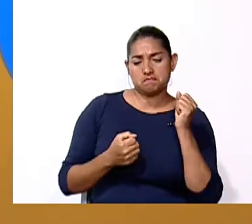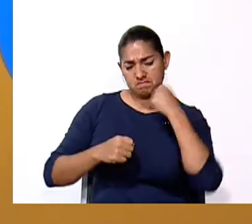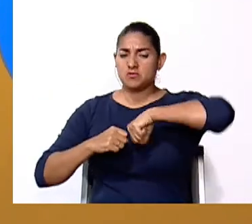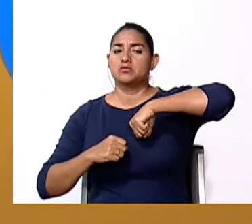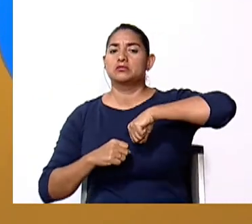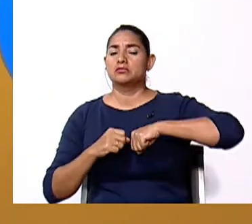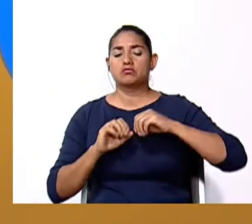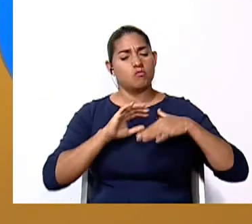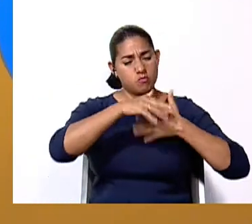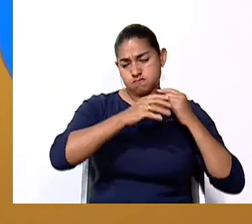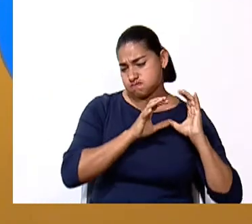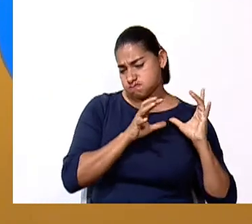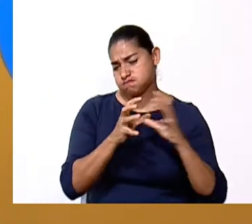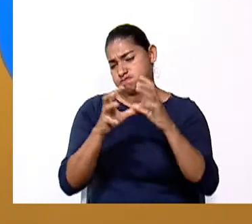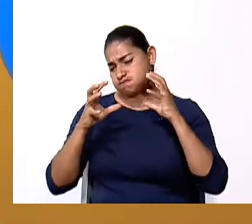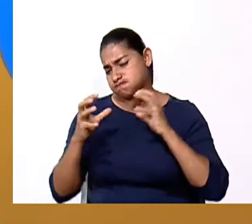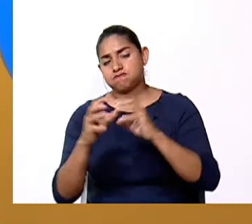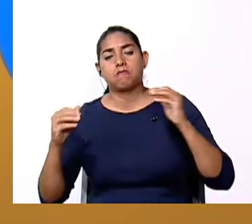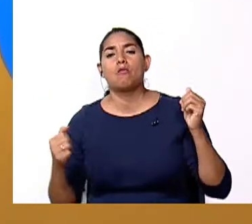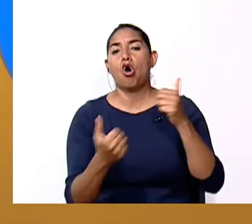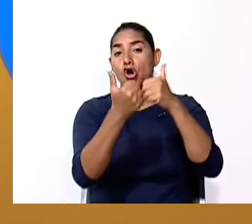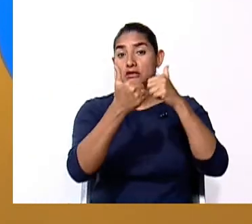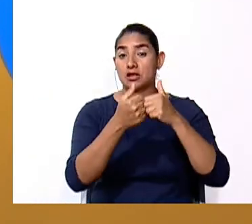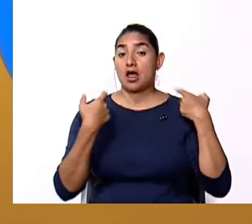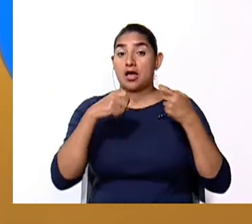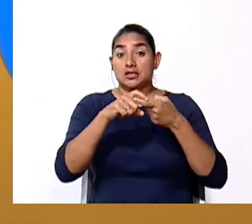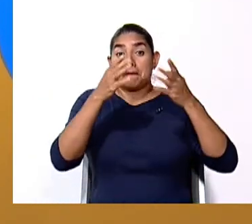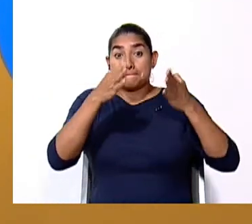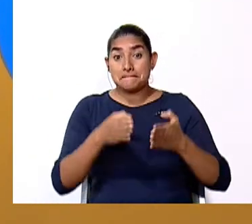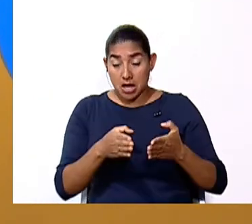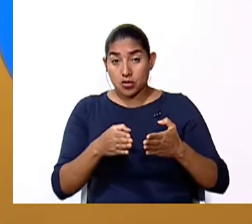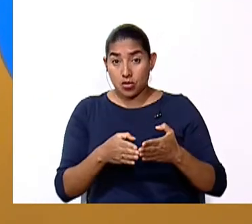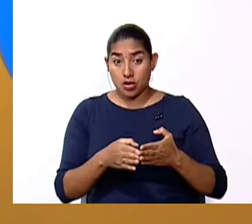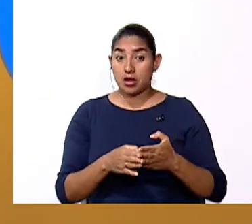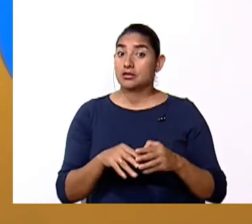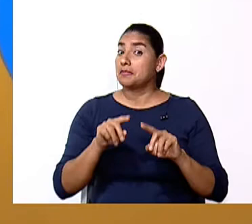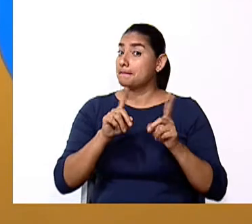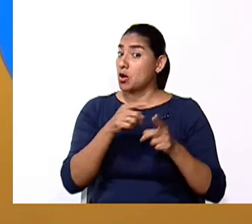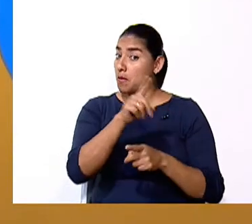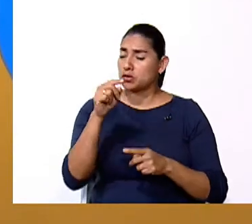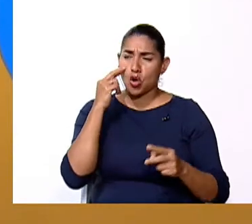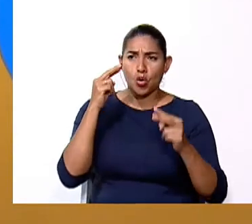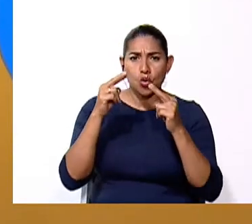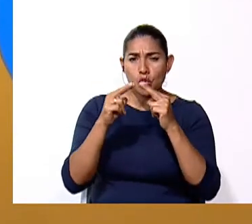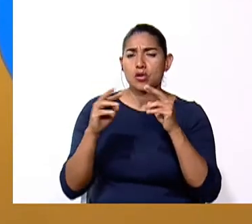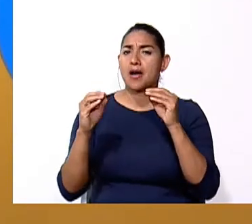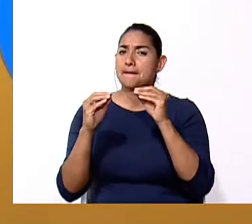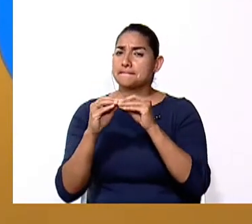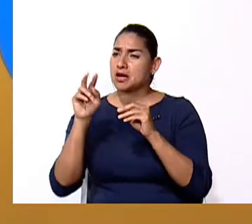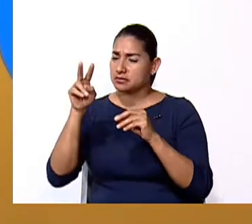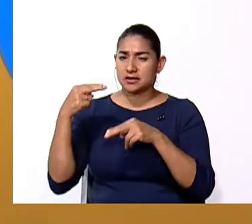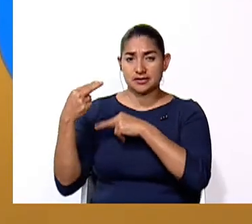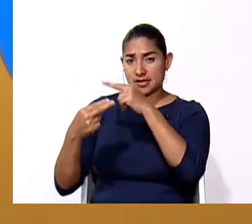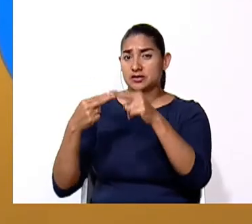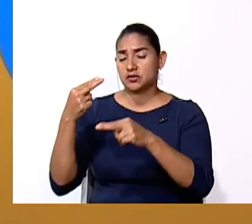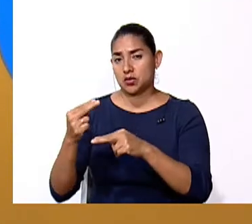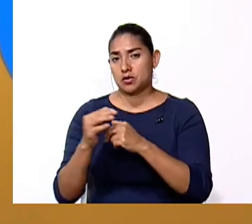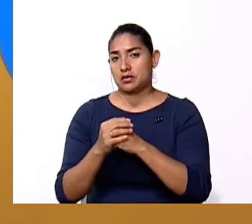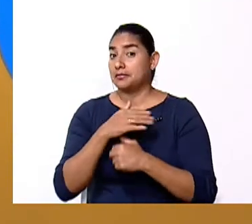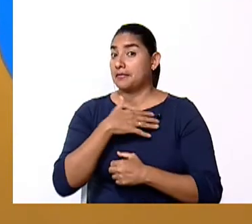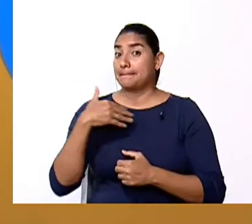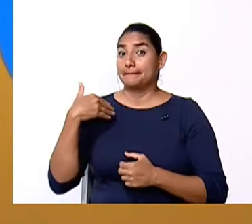la actividad que realizamos la clase anterior, donde tuvimos un cuadro comparativo en lo que todavía somos dependientes